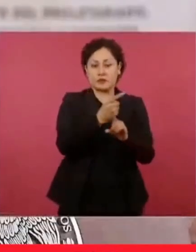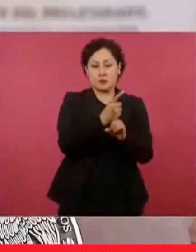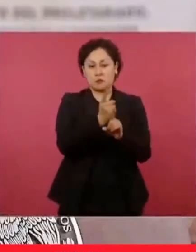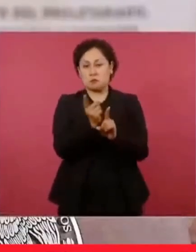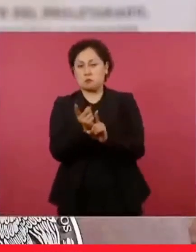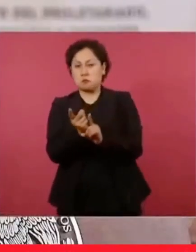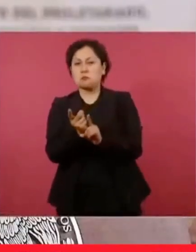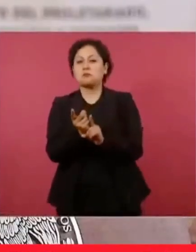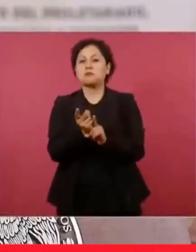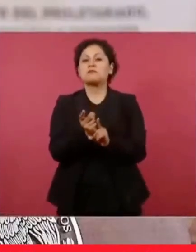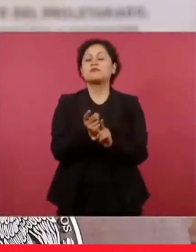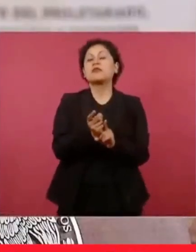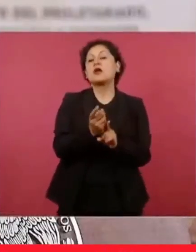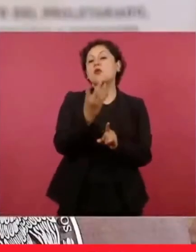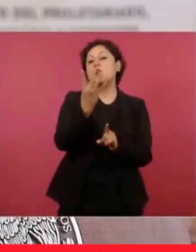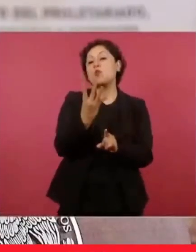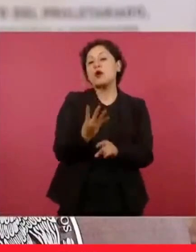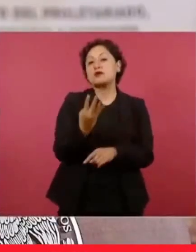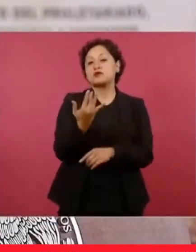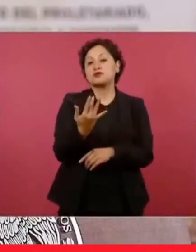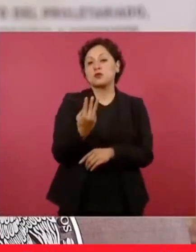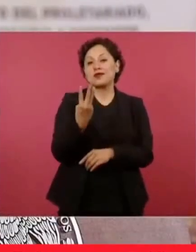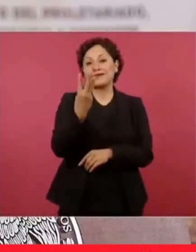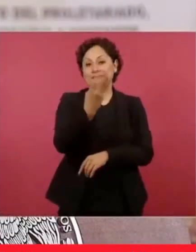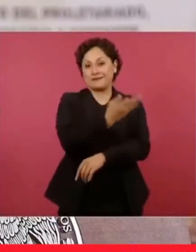las 16:53,